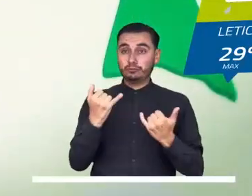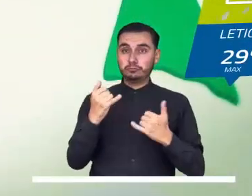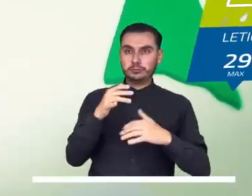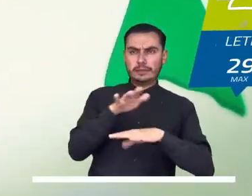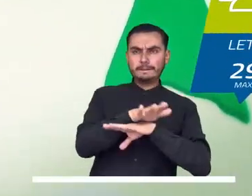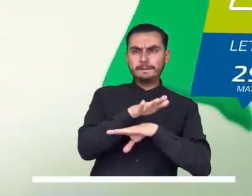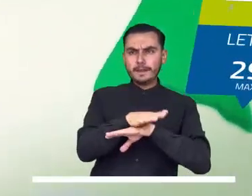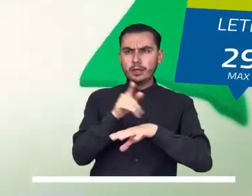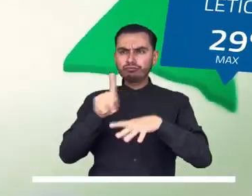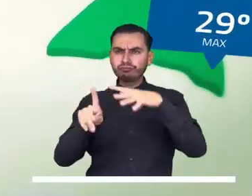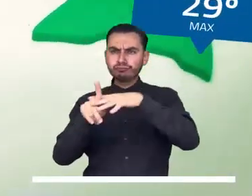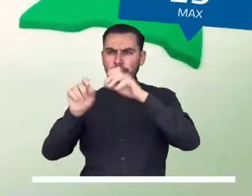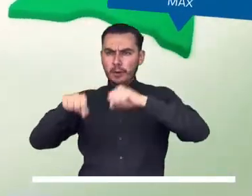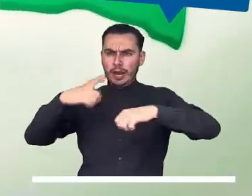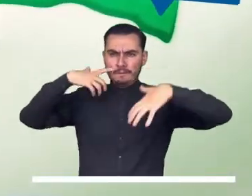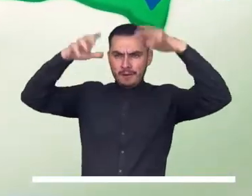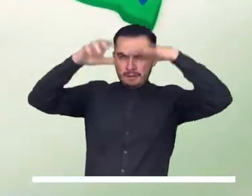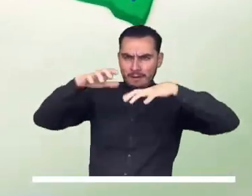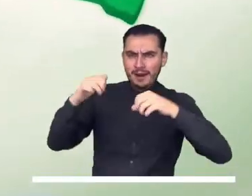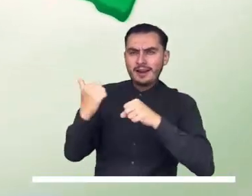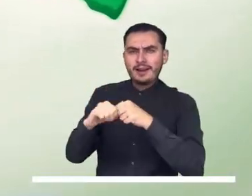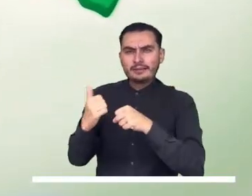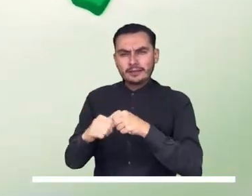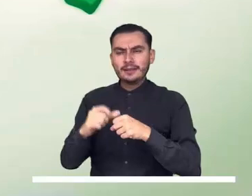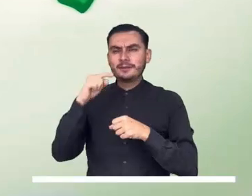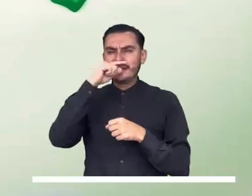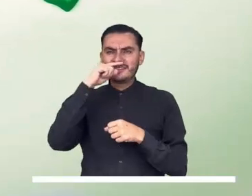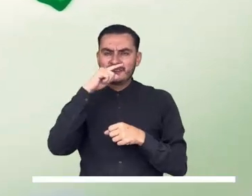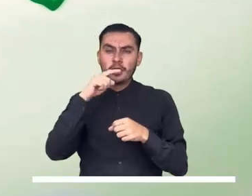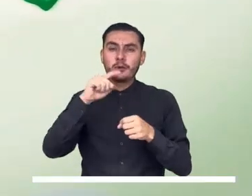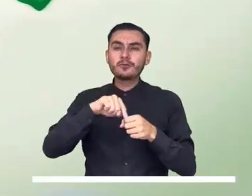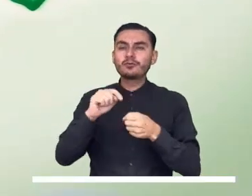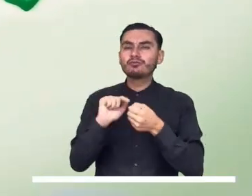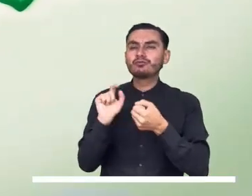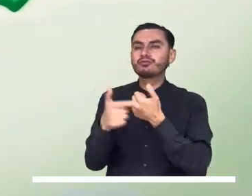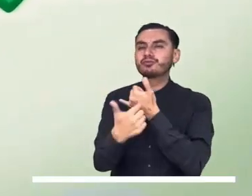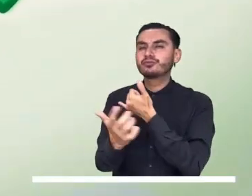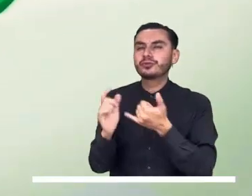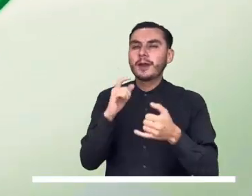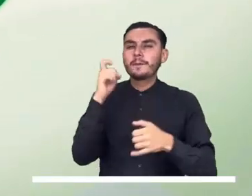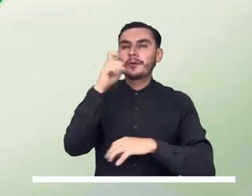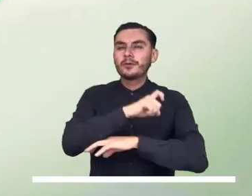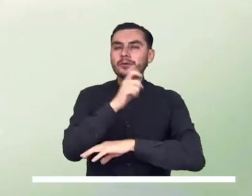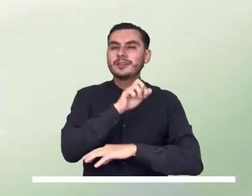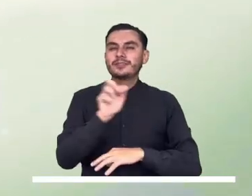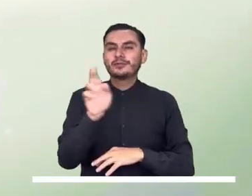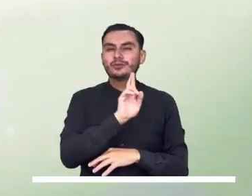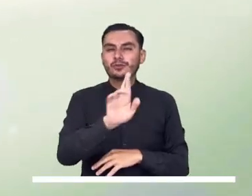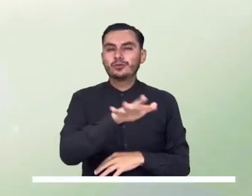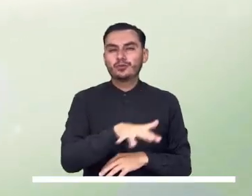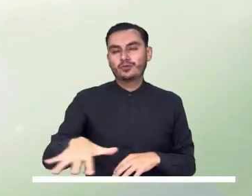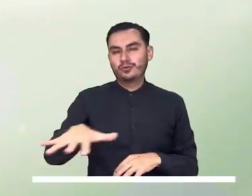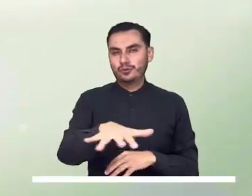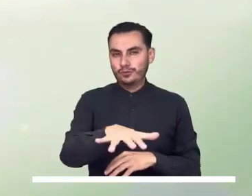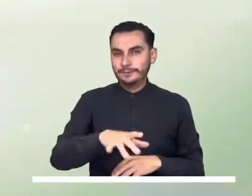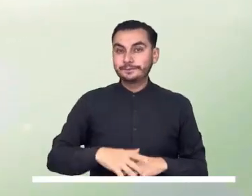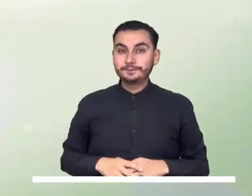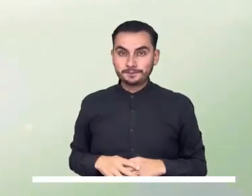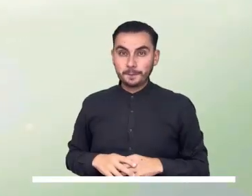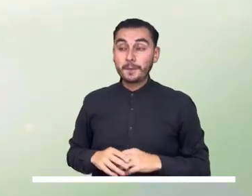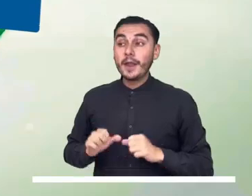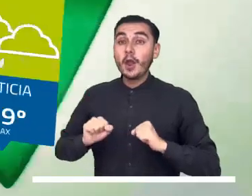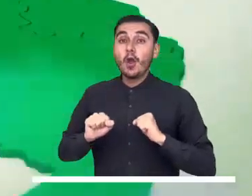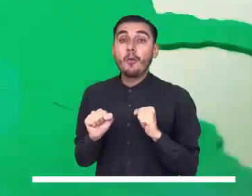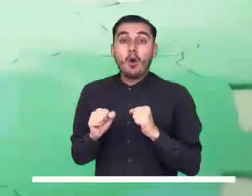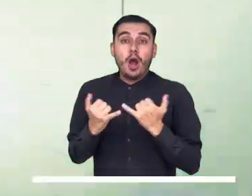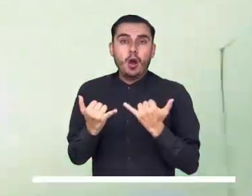y Arauca. En la Amazonía podrían surgir precipitaciones en Caquetá, Amazonas, Paupés, Guaviare, Putumayo y